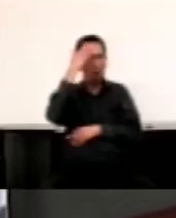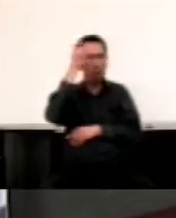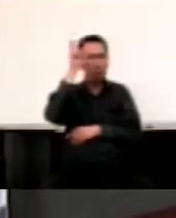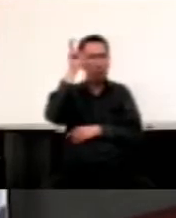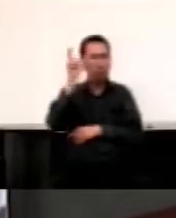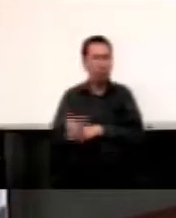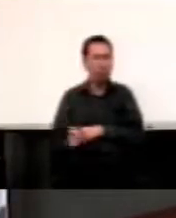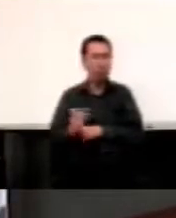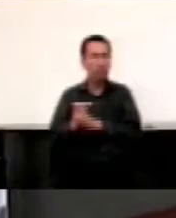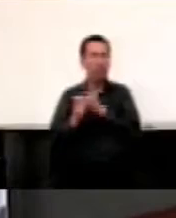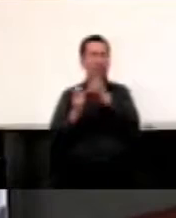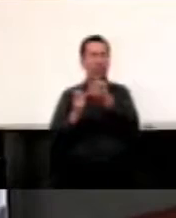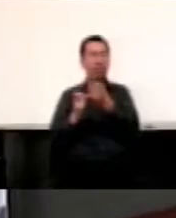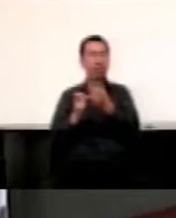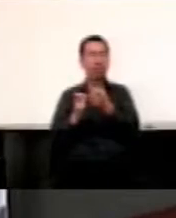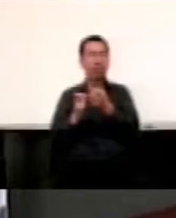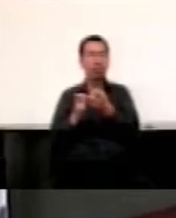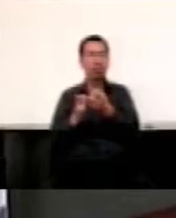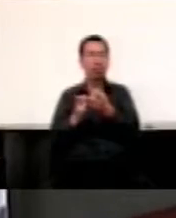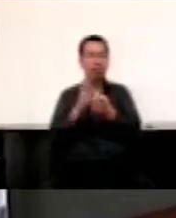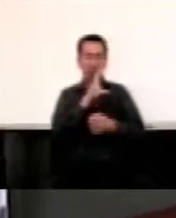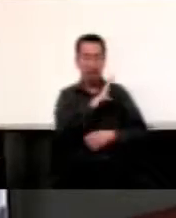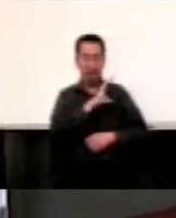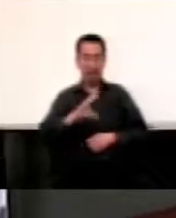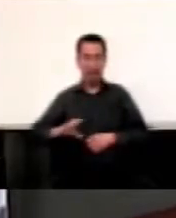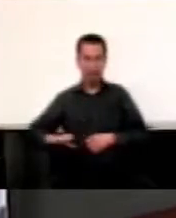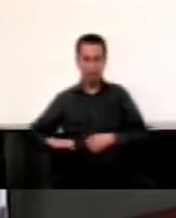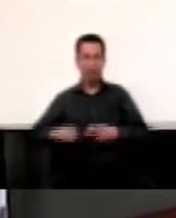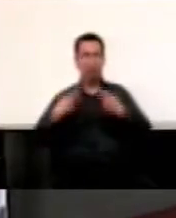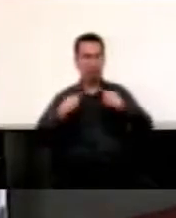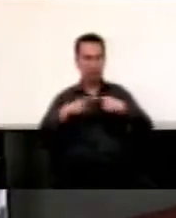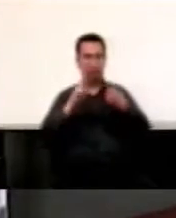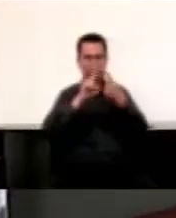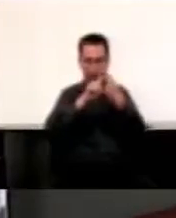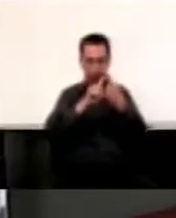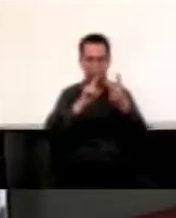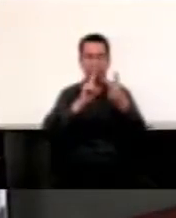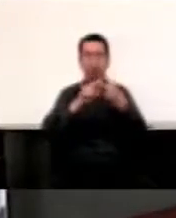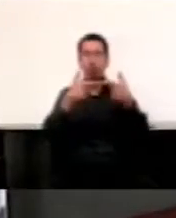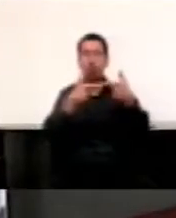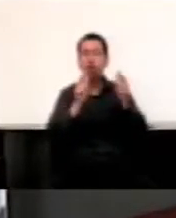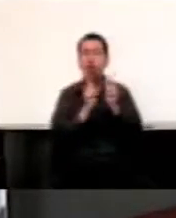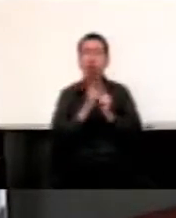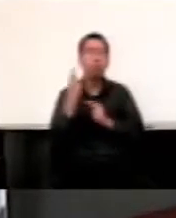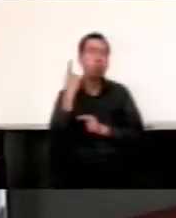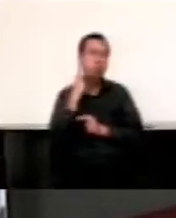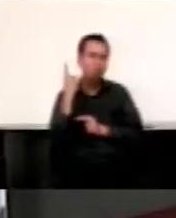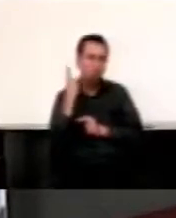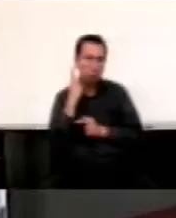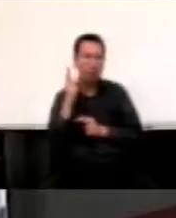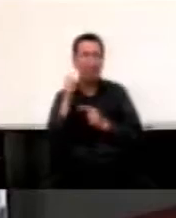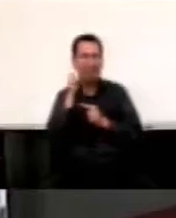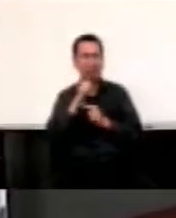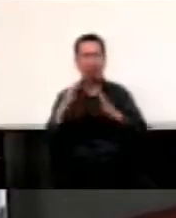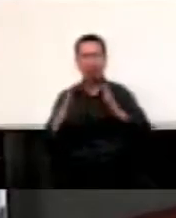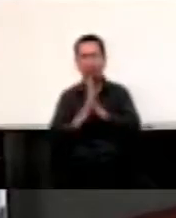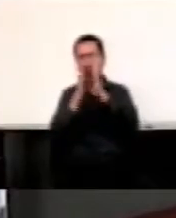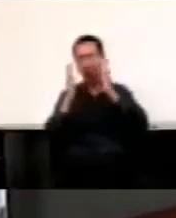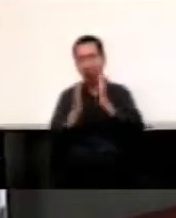esta relación que existe entre candidatos, ¿no?, partidos políticos, la competitividad